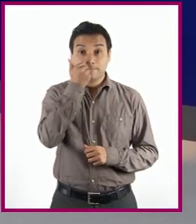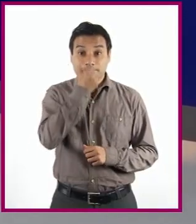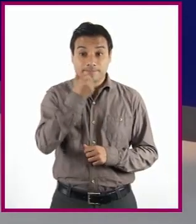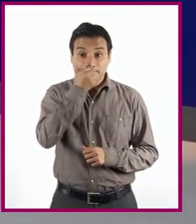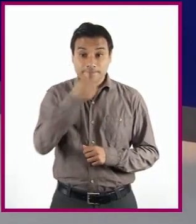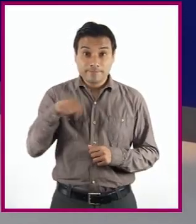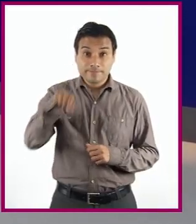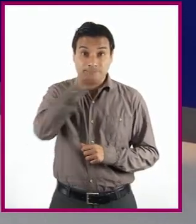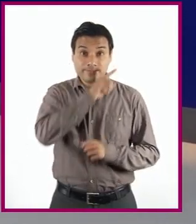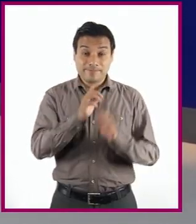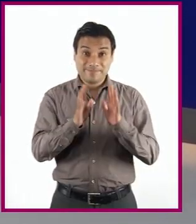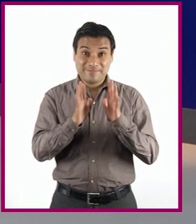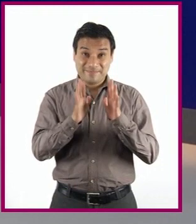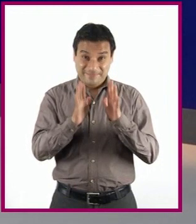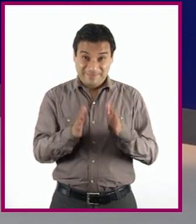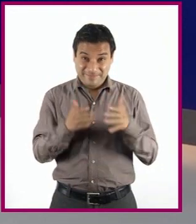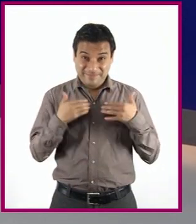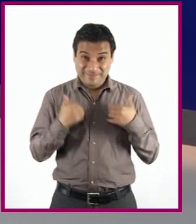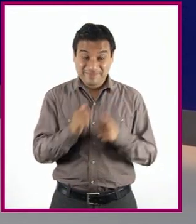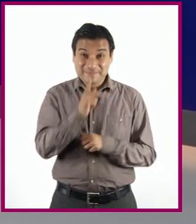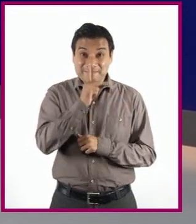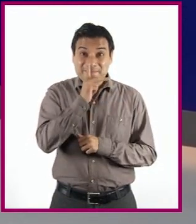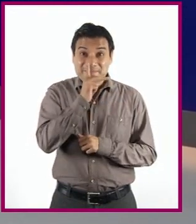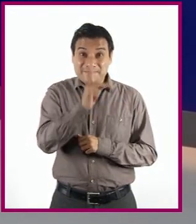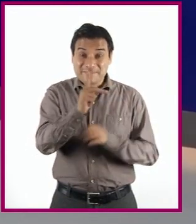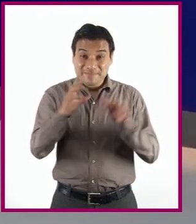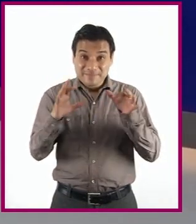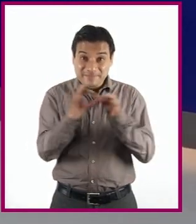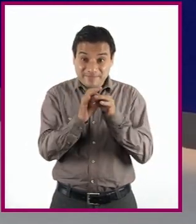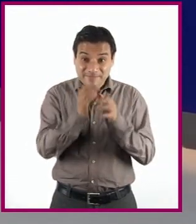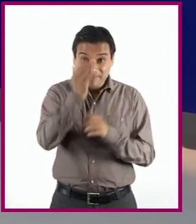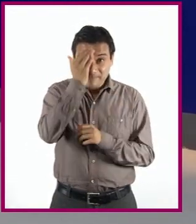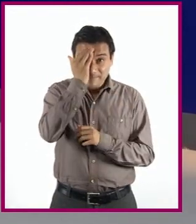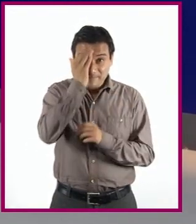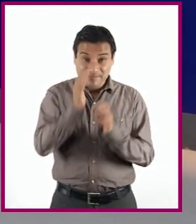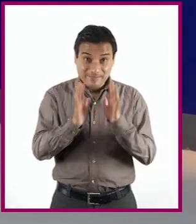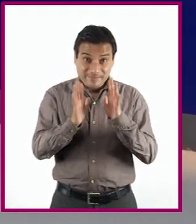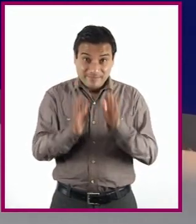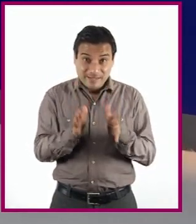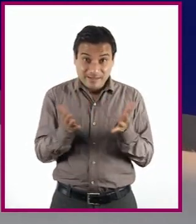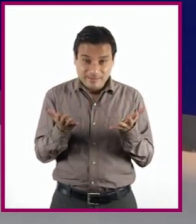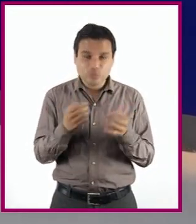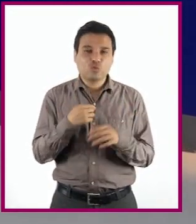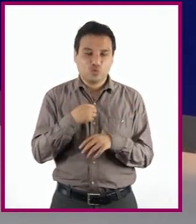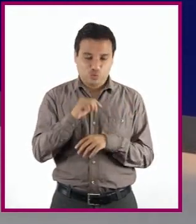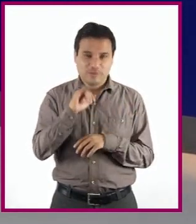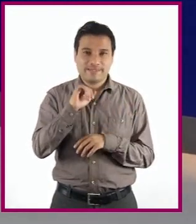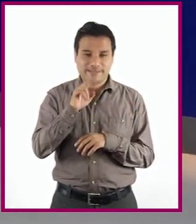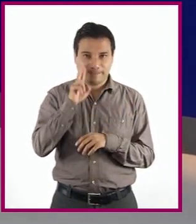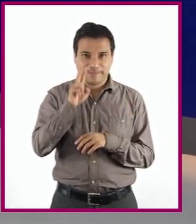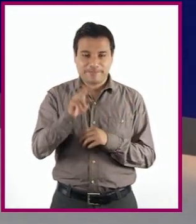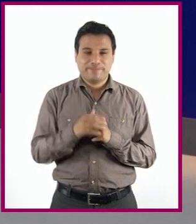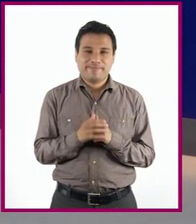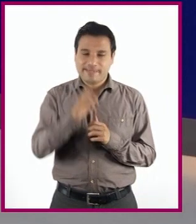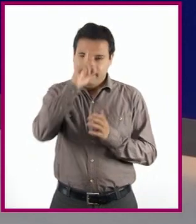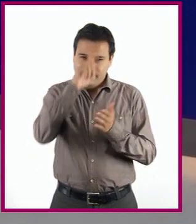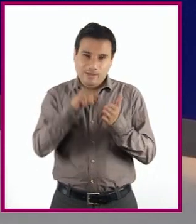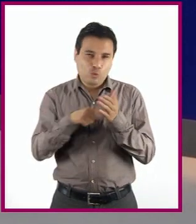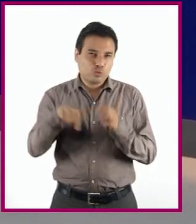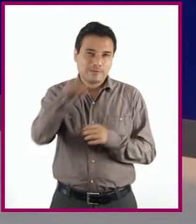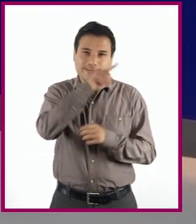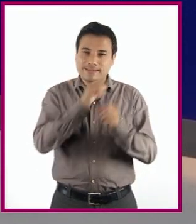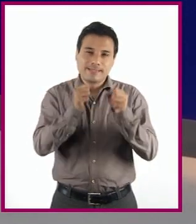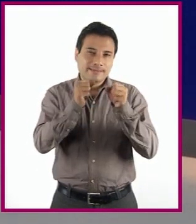dieron cuenta cuáles son los conectores cronológicos en el texto que acabamos de leer. Yo sí, profesora, y estoy seguro de que en